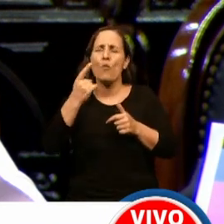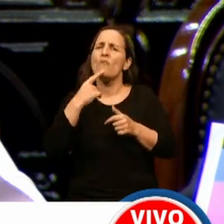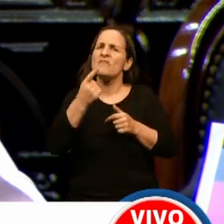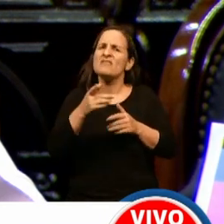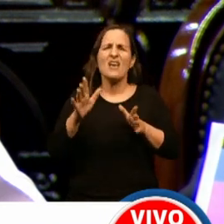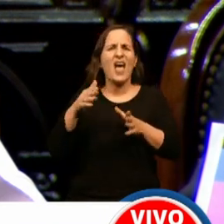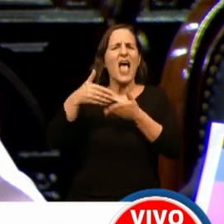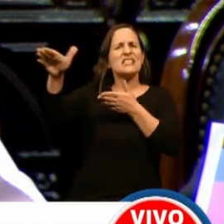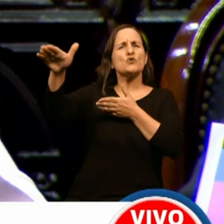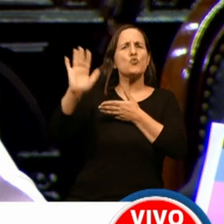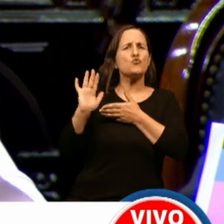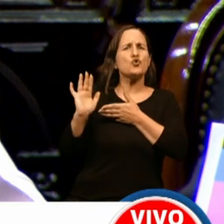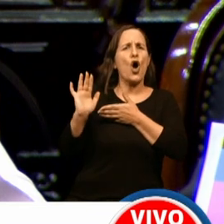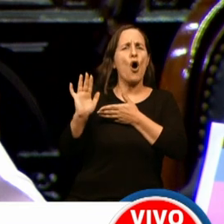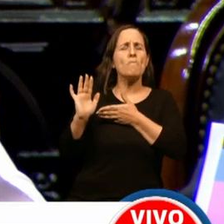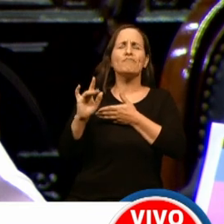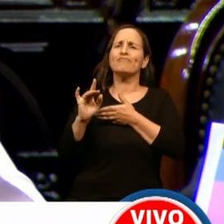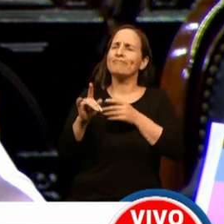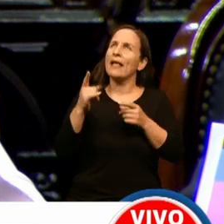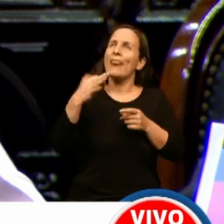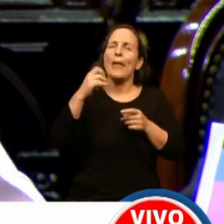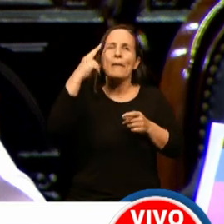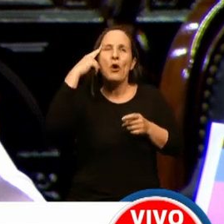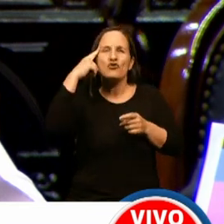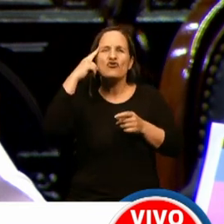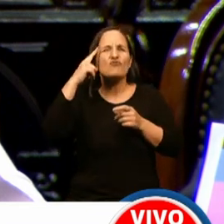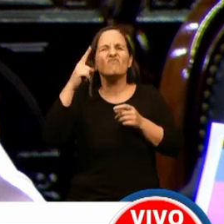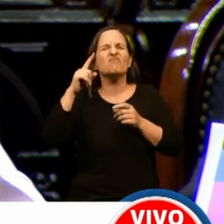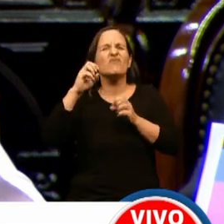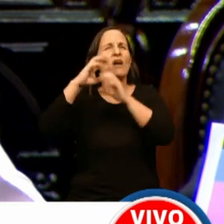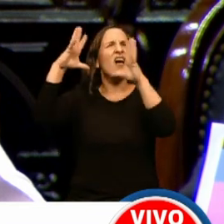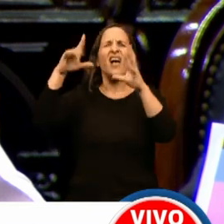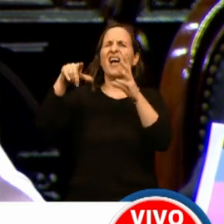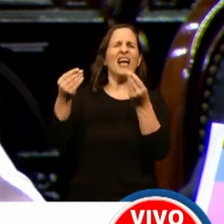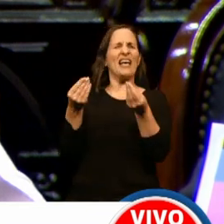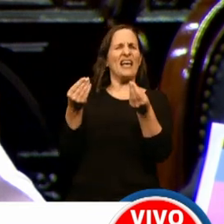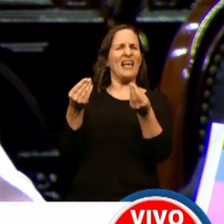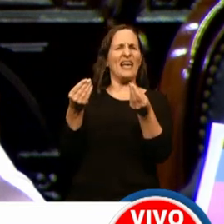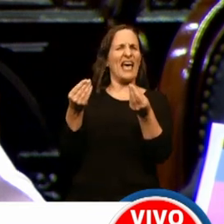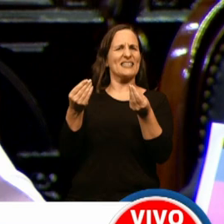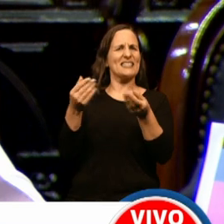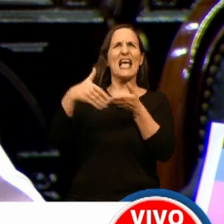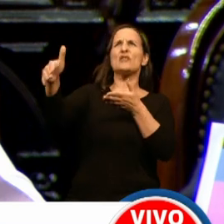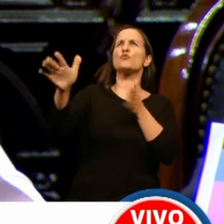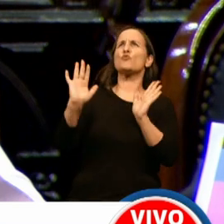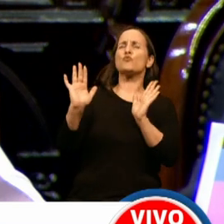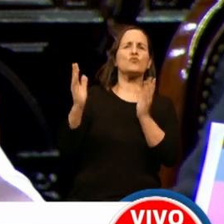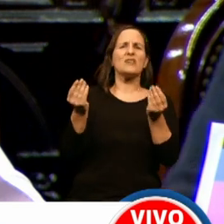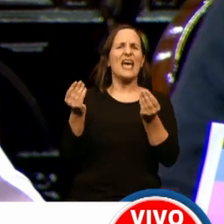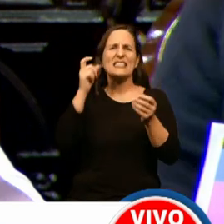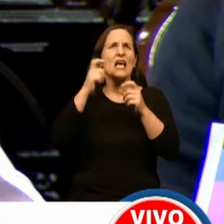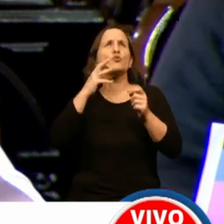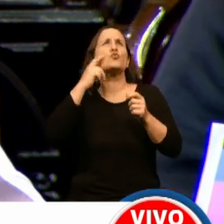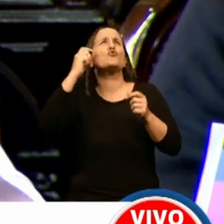la exclusión no es solamente que debe ser entendida en un concepto más integral que no es solamente cuando estamos hablando de